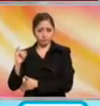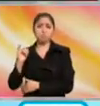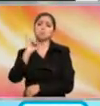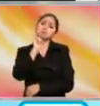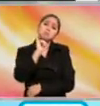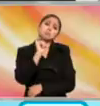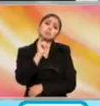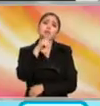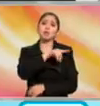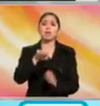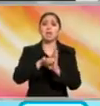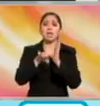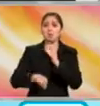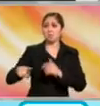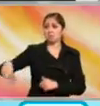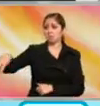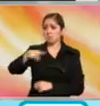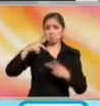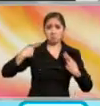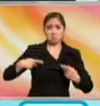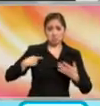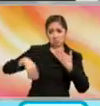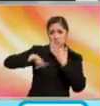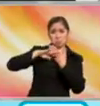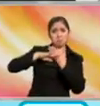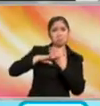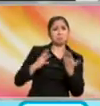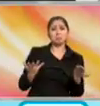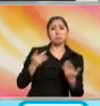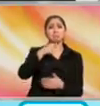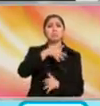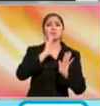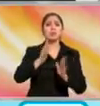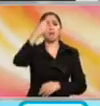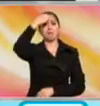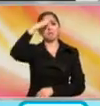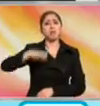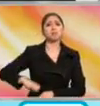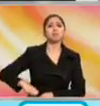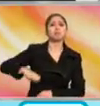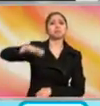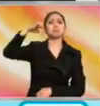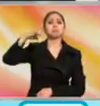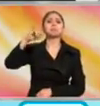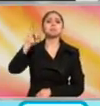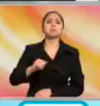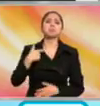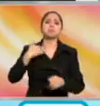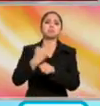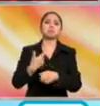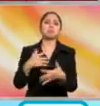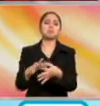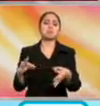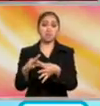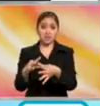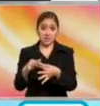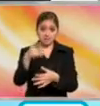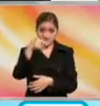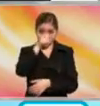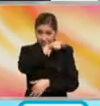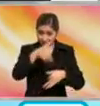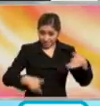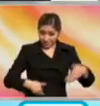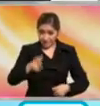importa lo que digan de él. O sea, a su edad se permite cualquier cosa. Y el señor nos demuestra, hay una sección